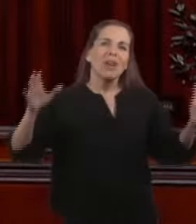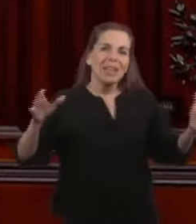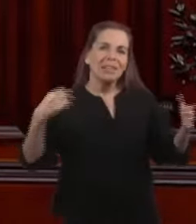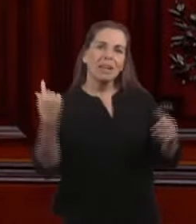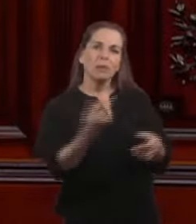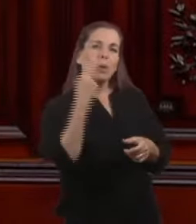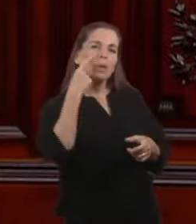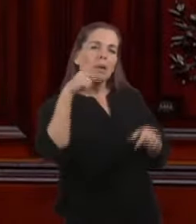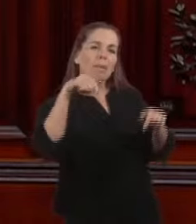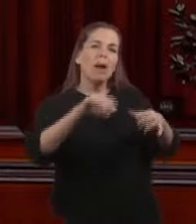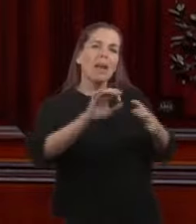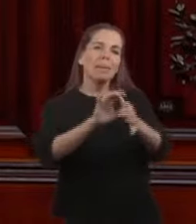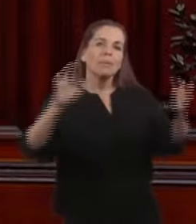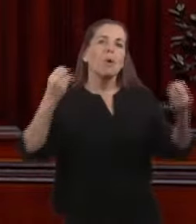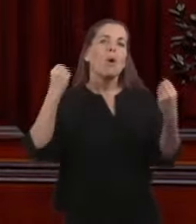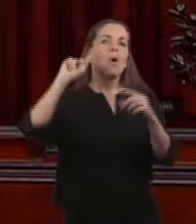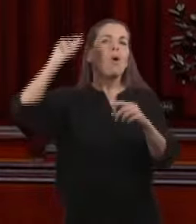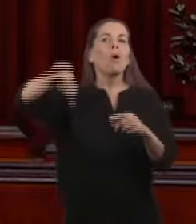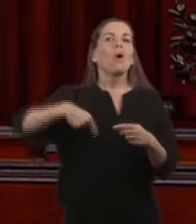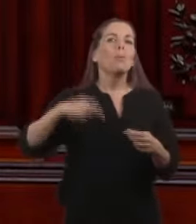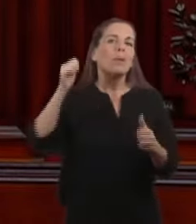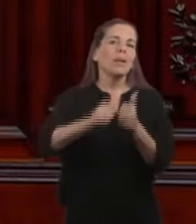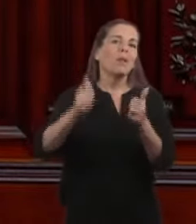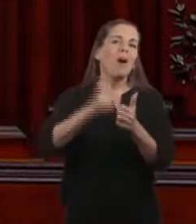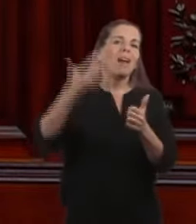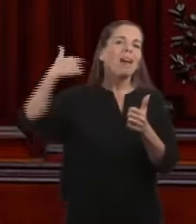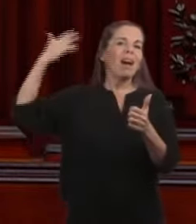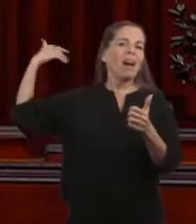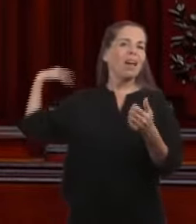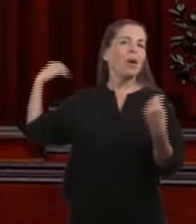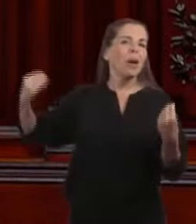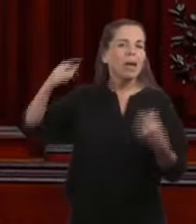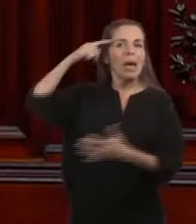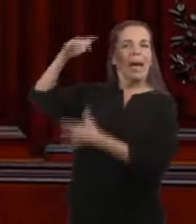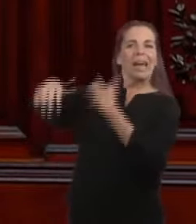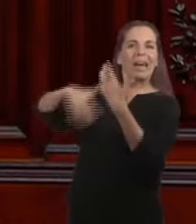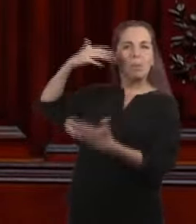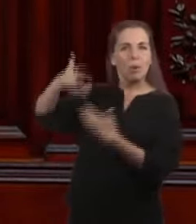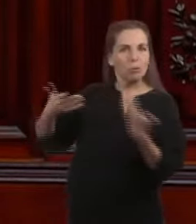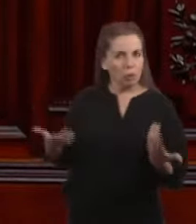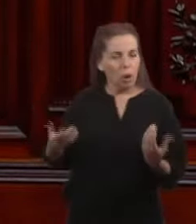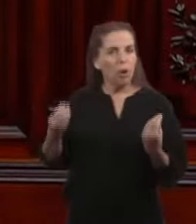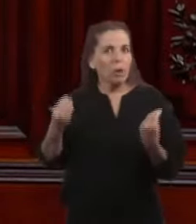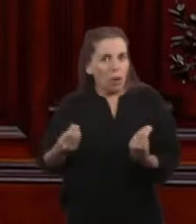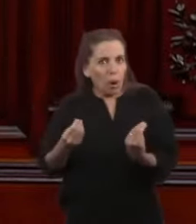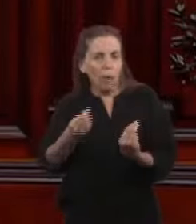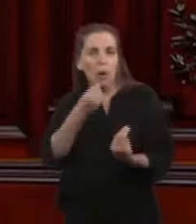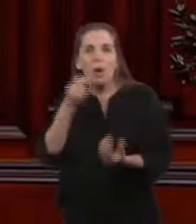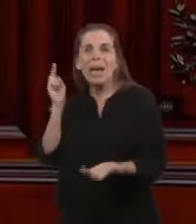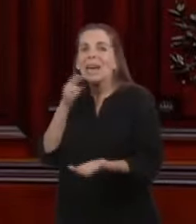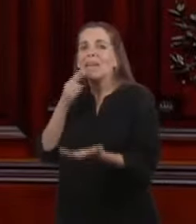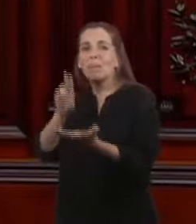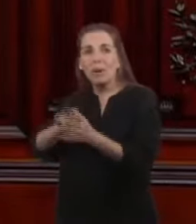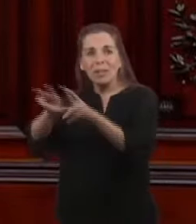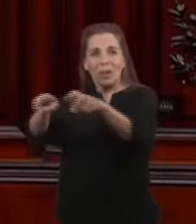exija de una Revolución que se gestó bajo el principio de que no puede haber tributación sin